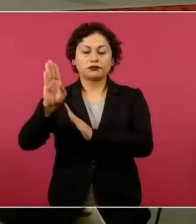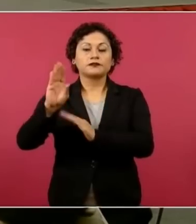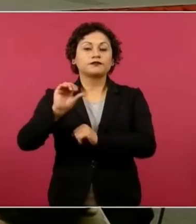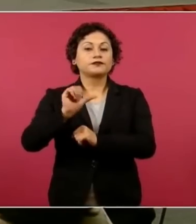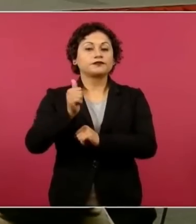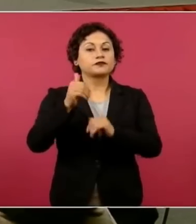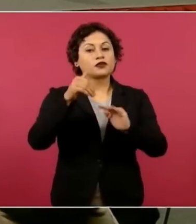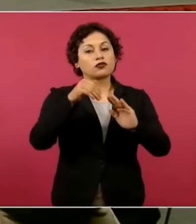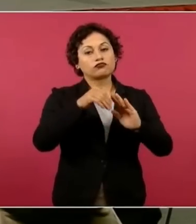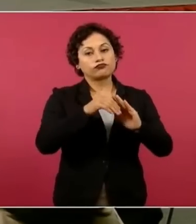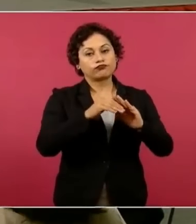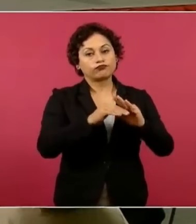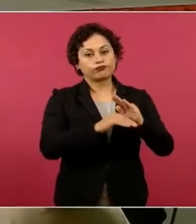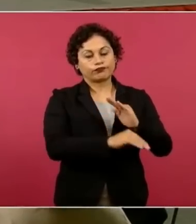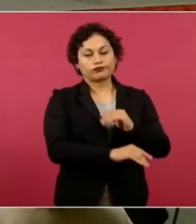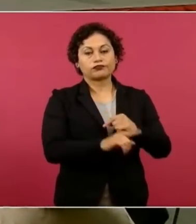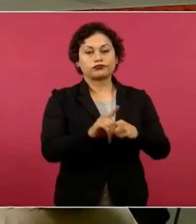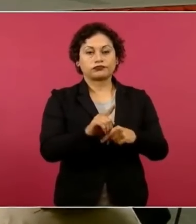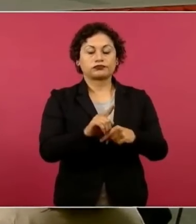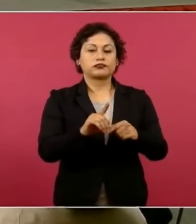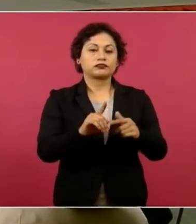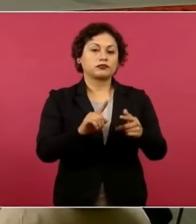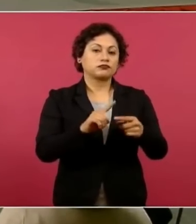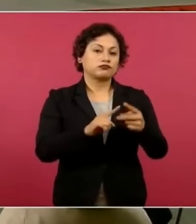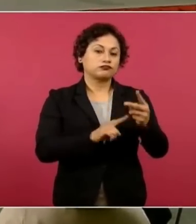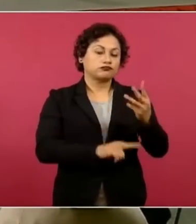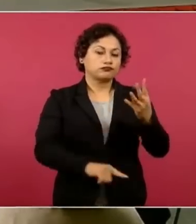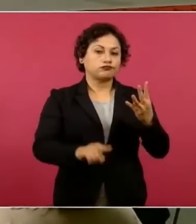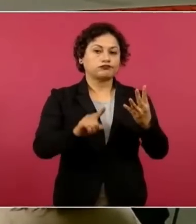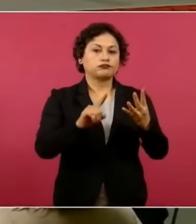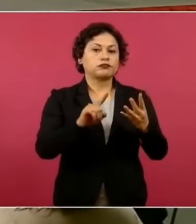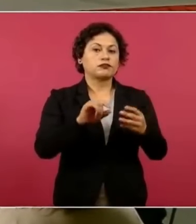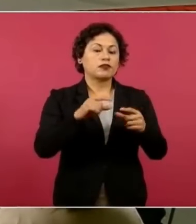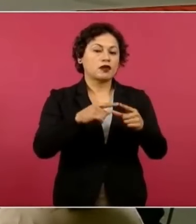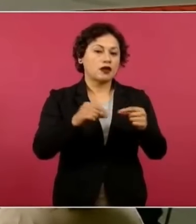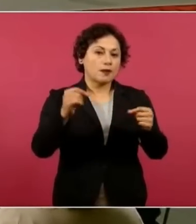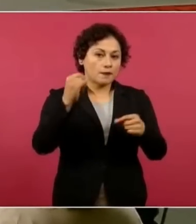Austria, Turquía, Reino Unido, Países Bajos, Japón.